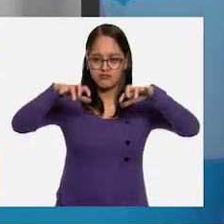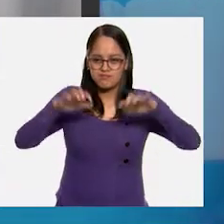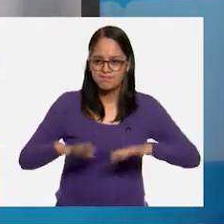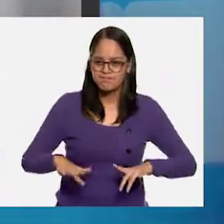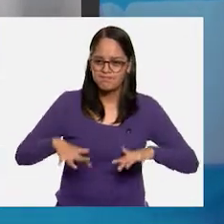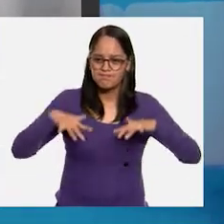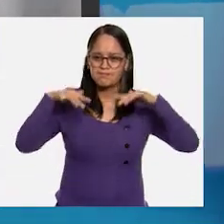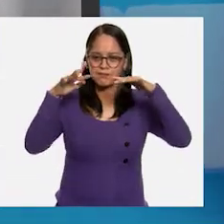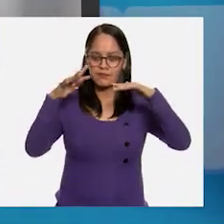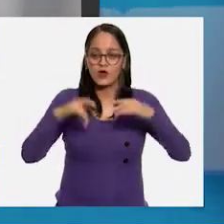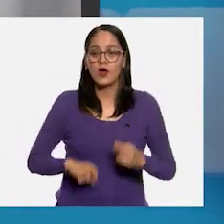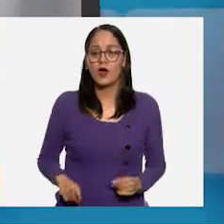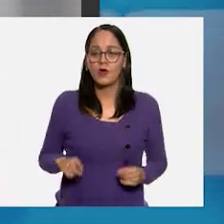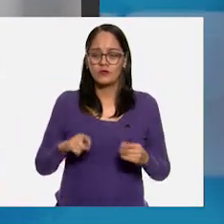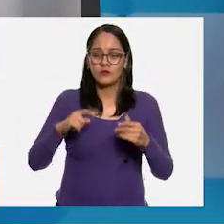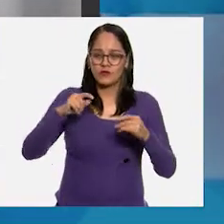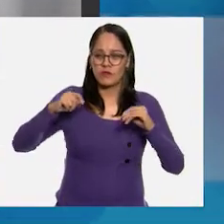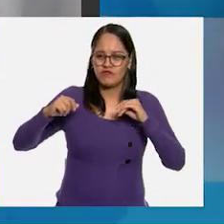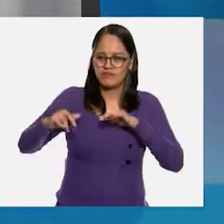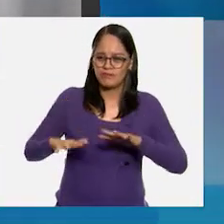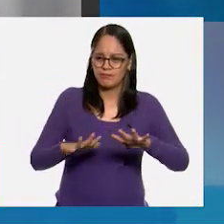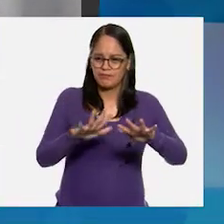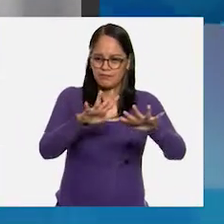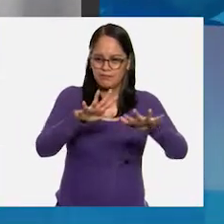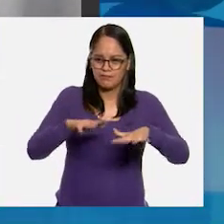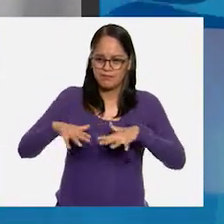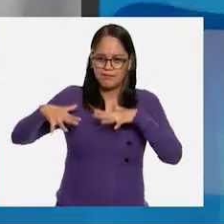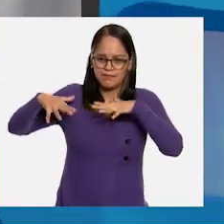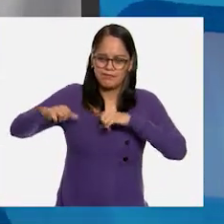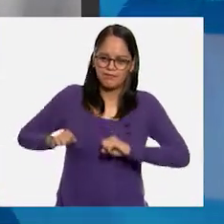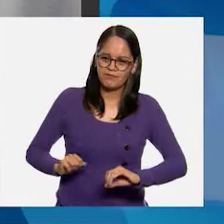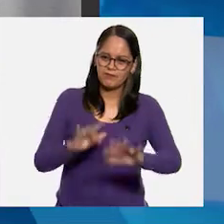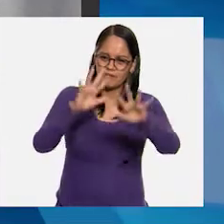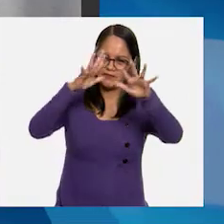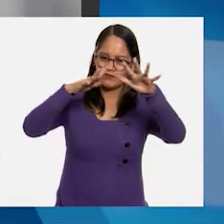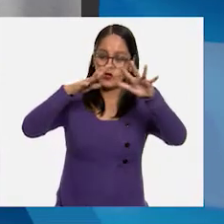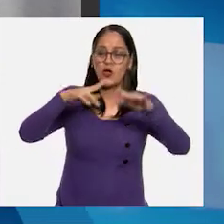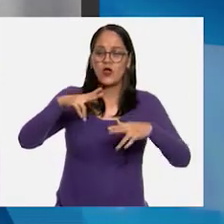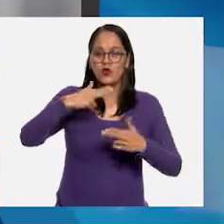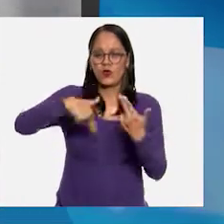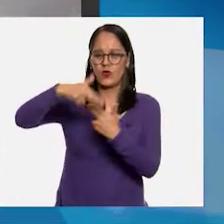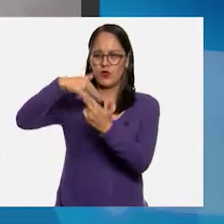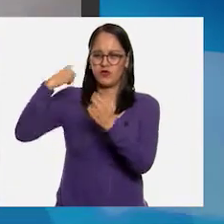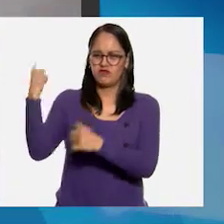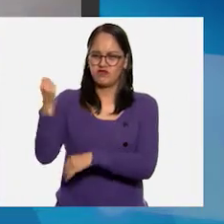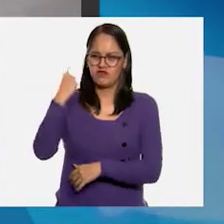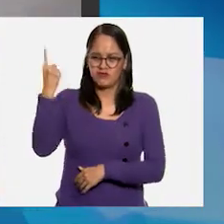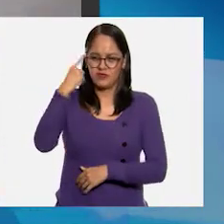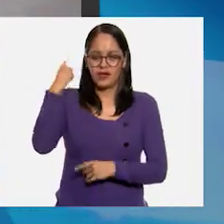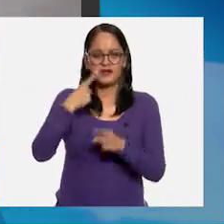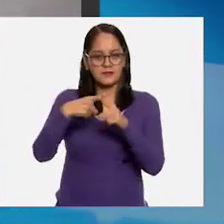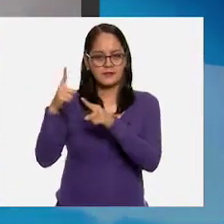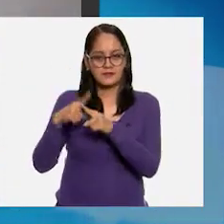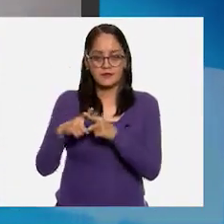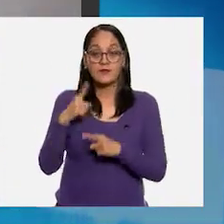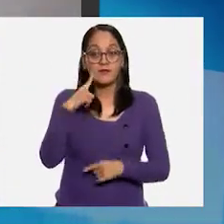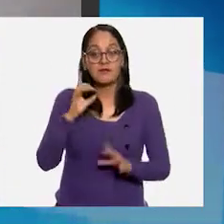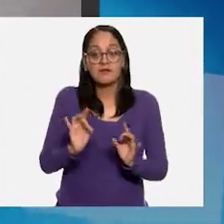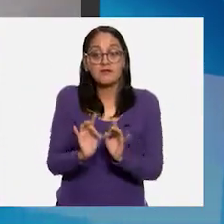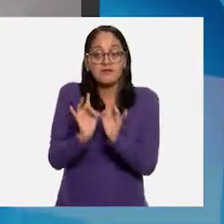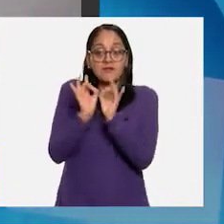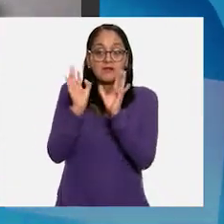inundaciones, tsunamis, tornados, etc. Ocurre de manera inesperada,